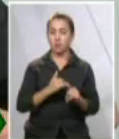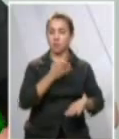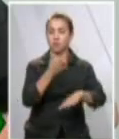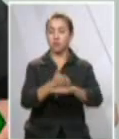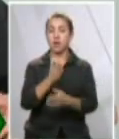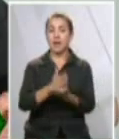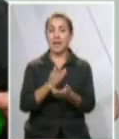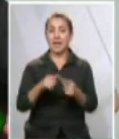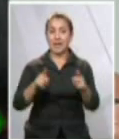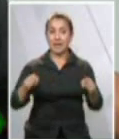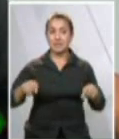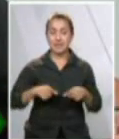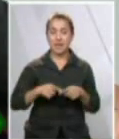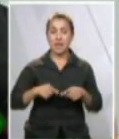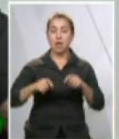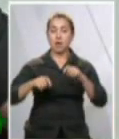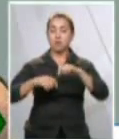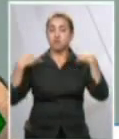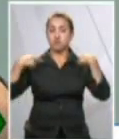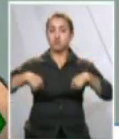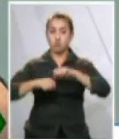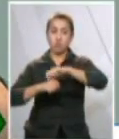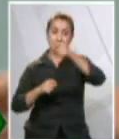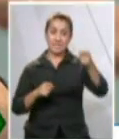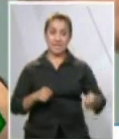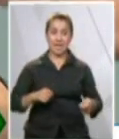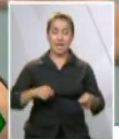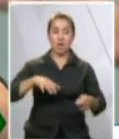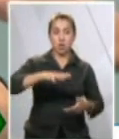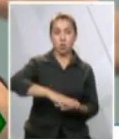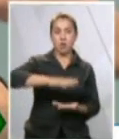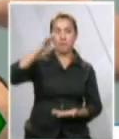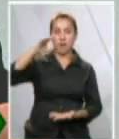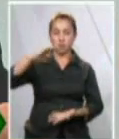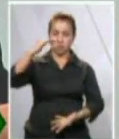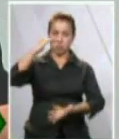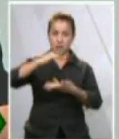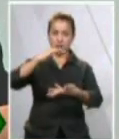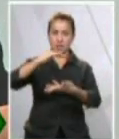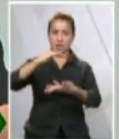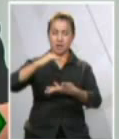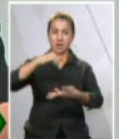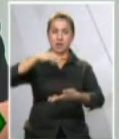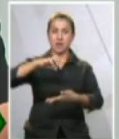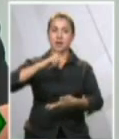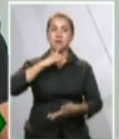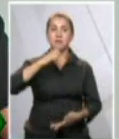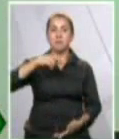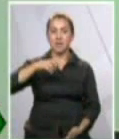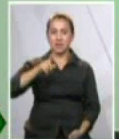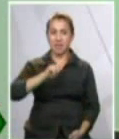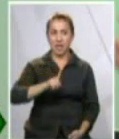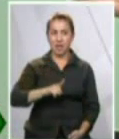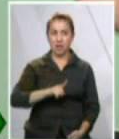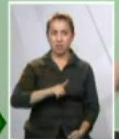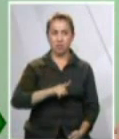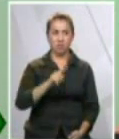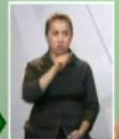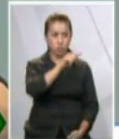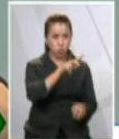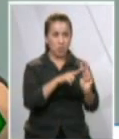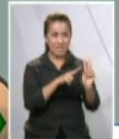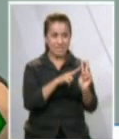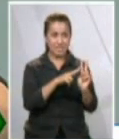sala, con el saco, le abrió la mochila y venía una mano, como este porte más o menos, esta de puros mecanos. ¿Y quién había hecho esa mano? Yo. Él.